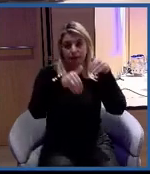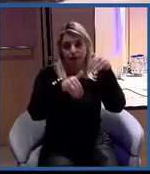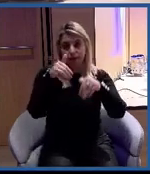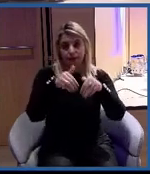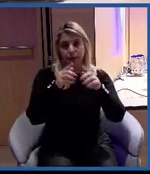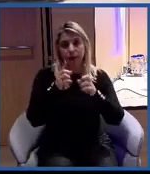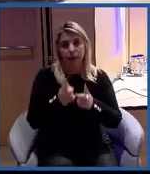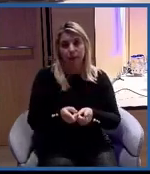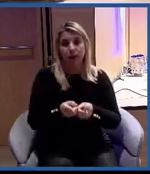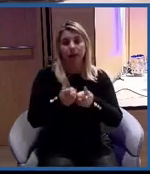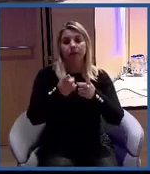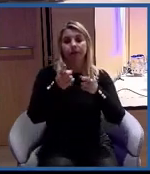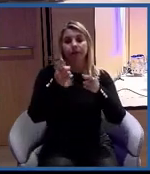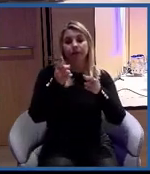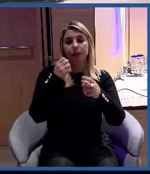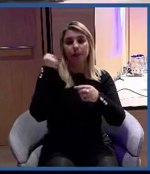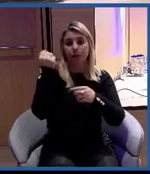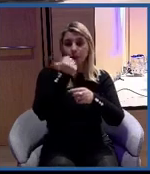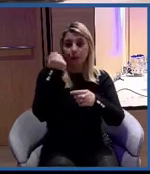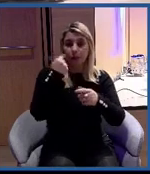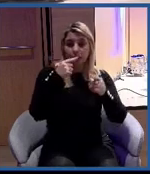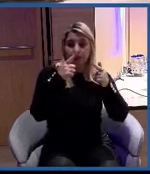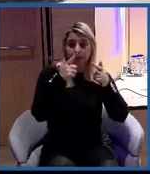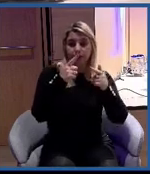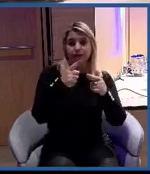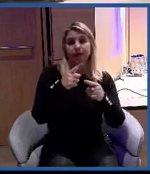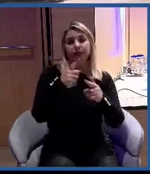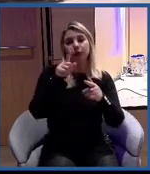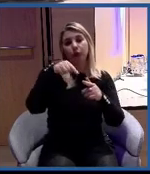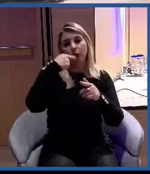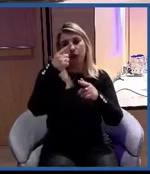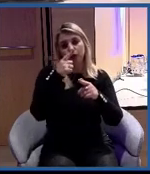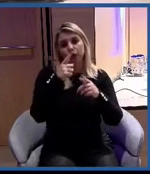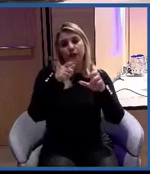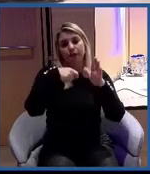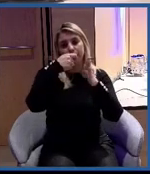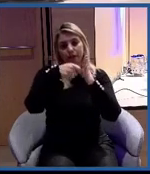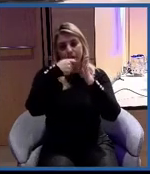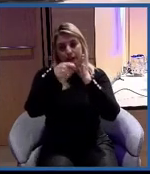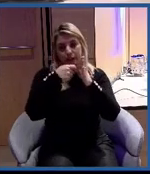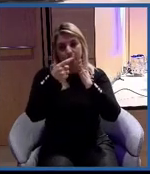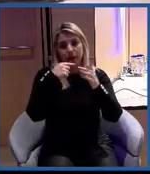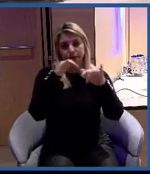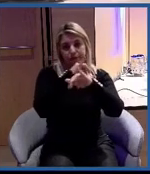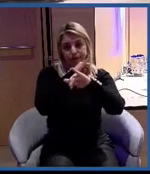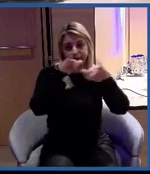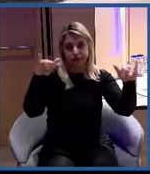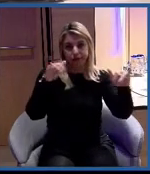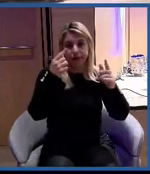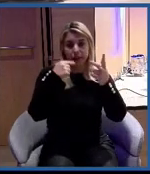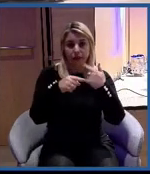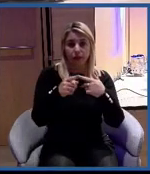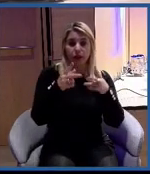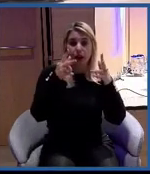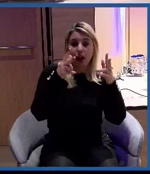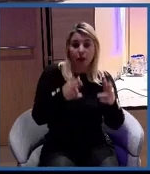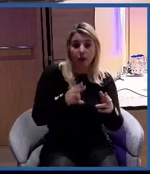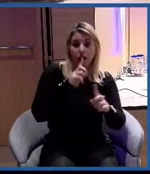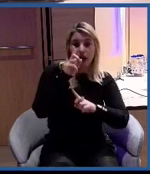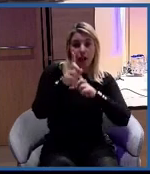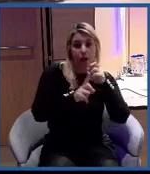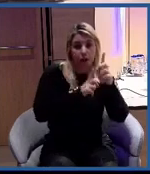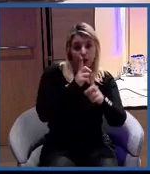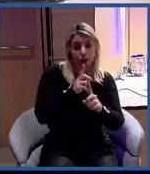y parece bueno la relevancia de las campañas en tiktok entre otras cosas Estos son algunos recortes nada más